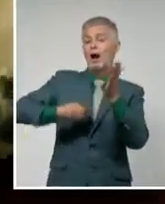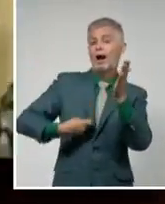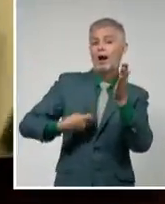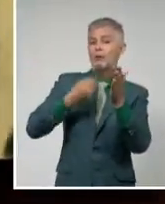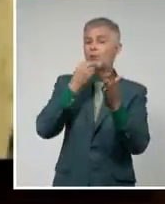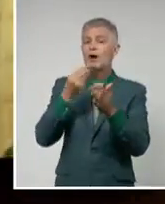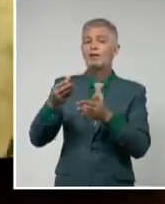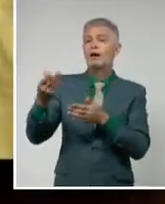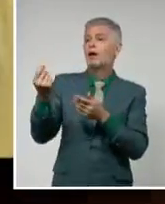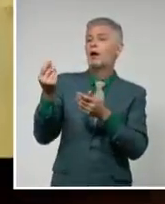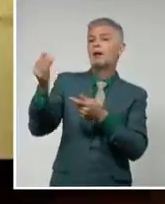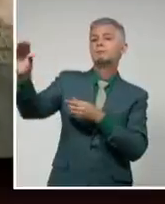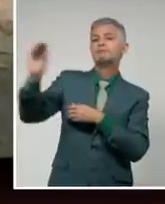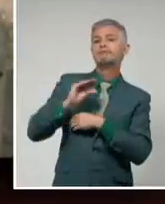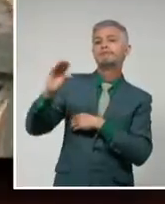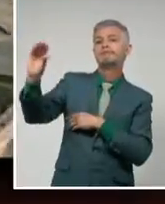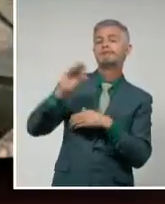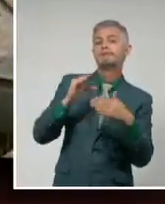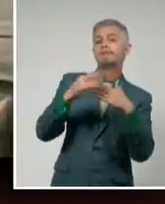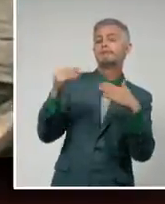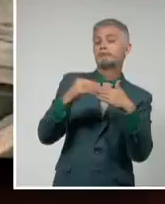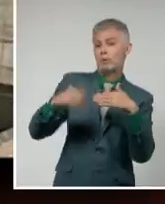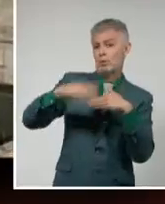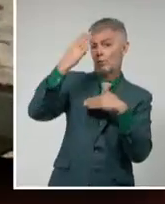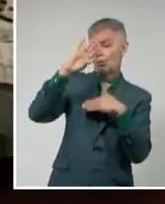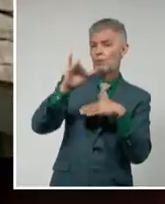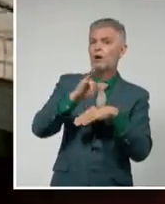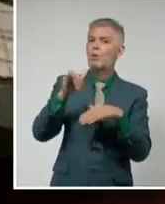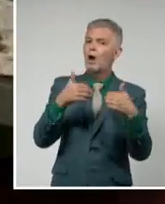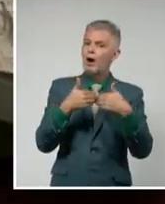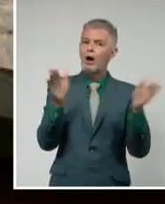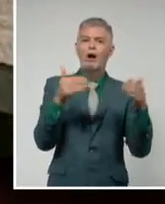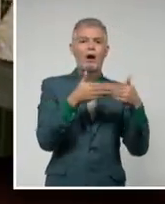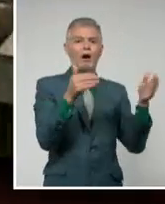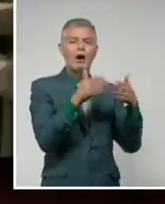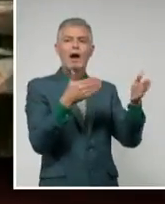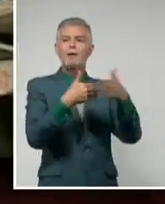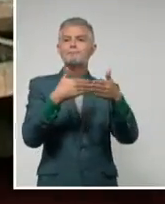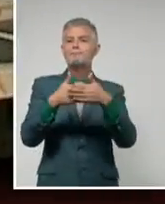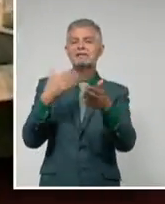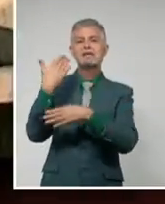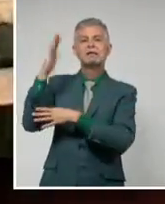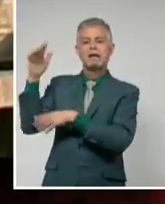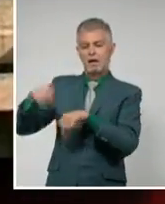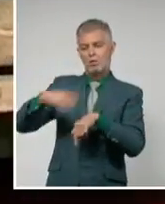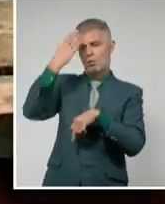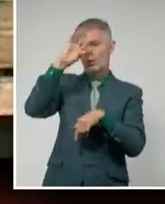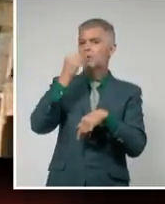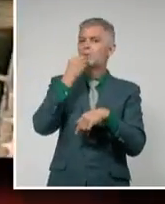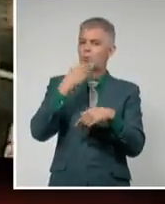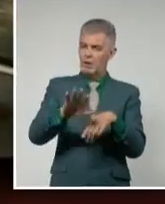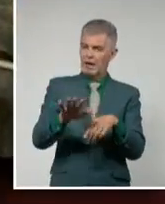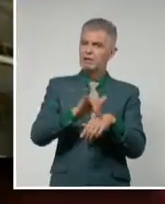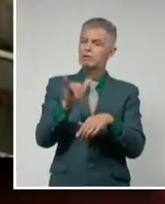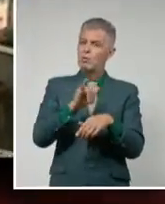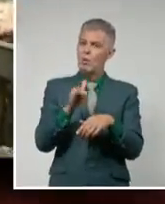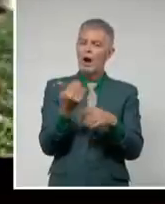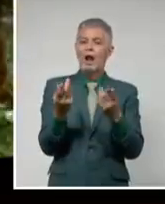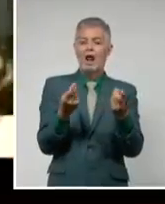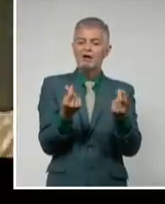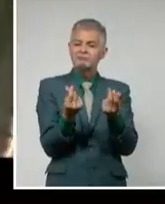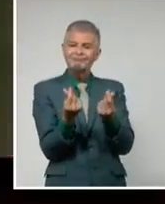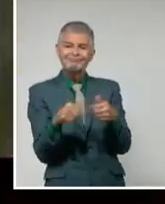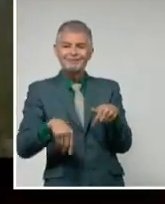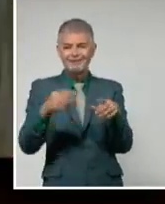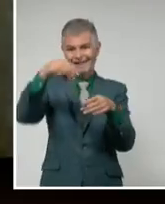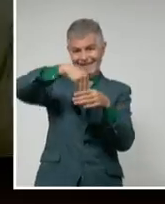al país y tuvo lugar una apertura gradual de la inversión extranjera, al tiempo que se sanearon las finanzas internas. Esto